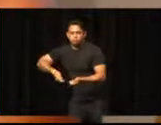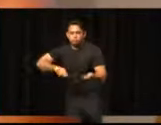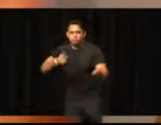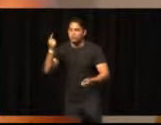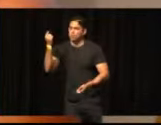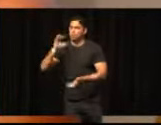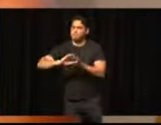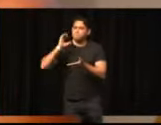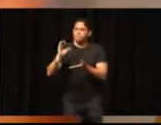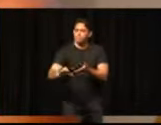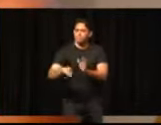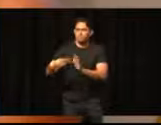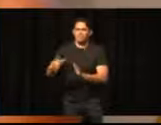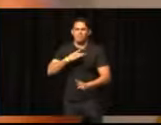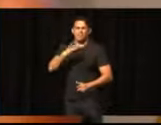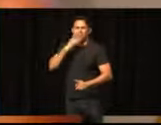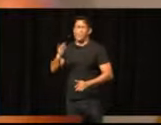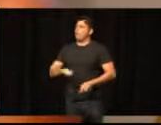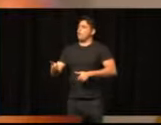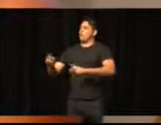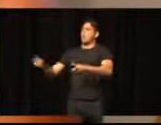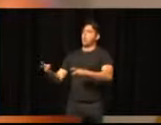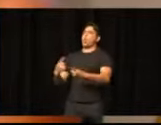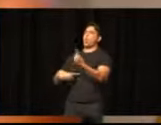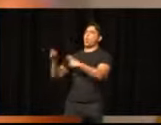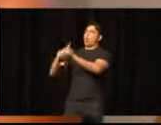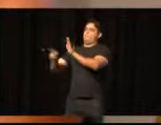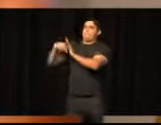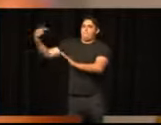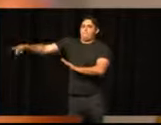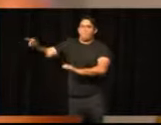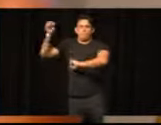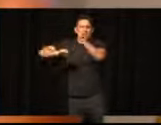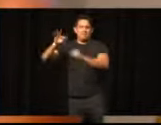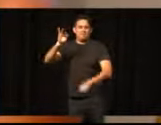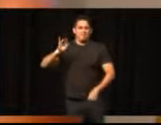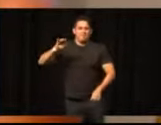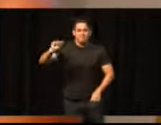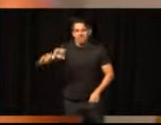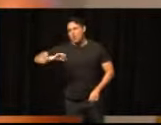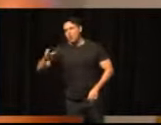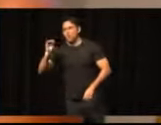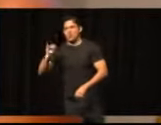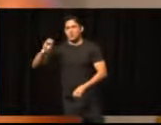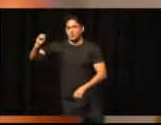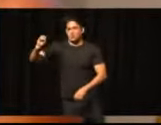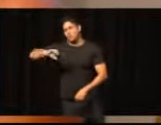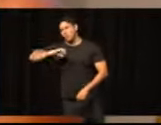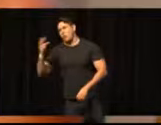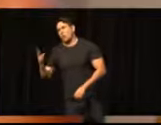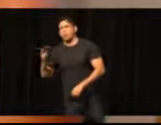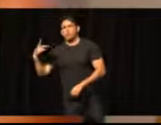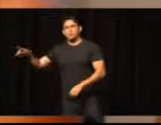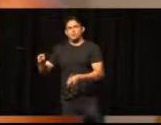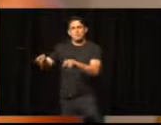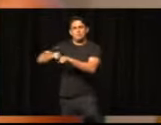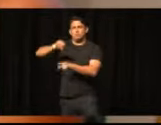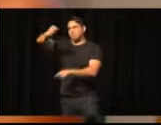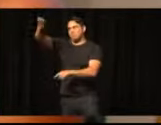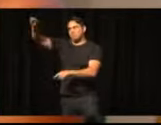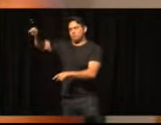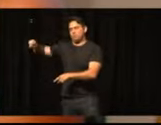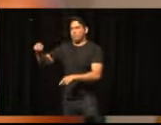ejemplo, que no se traduzca a un lucro de FIFA o COE o de los